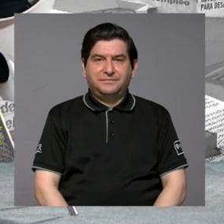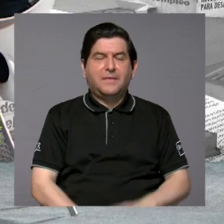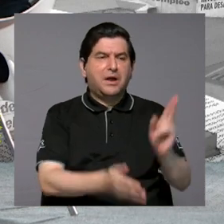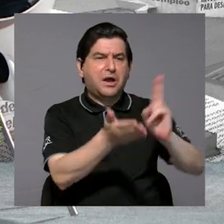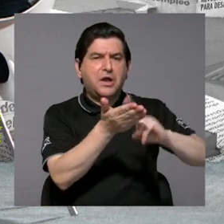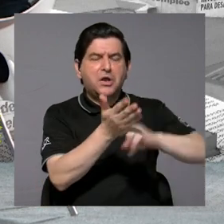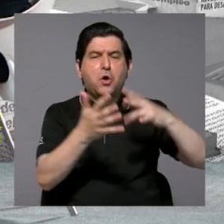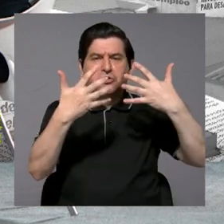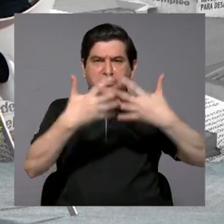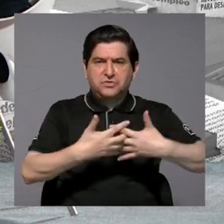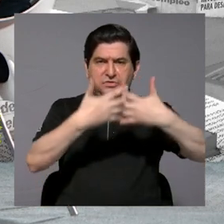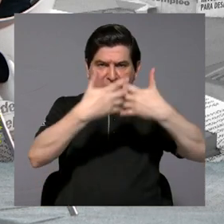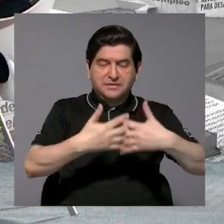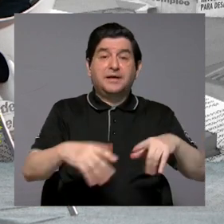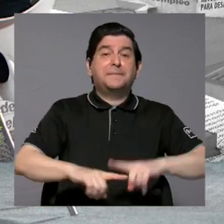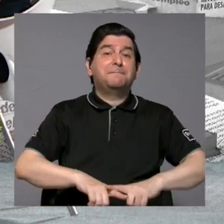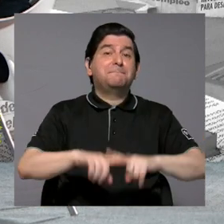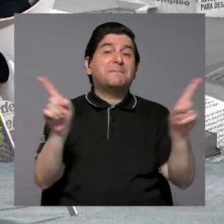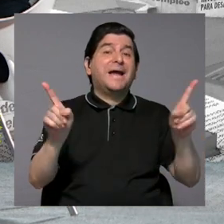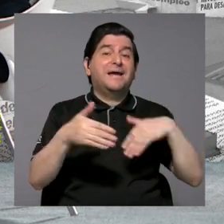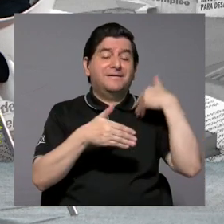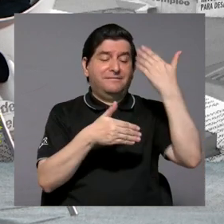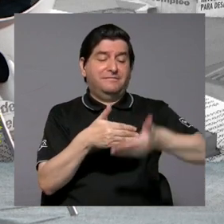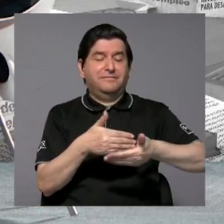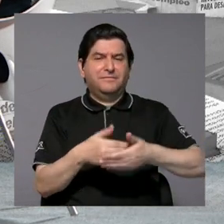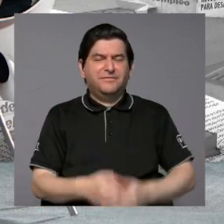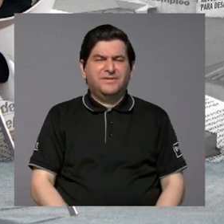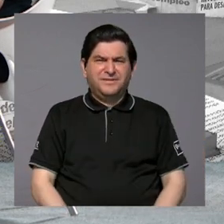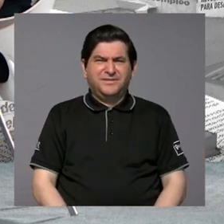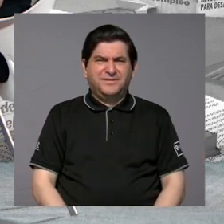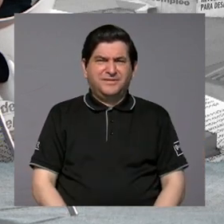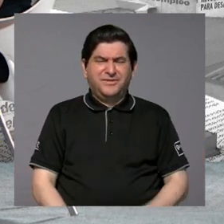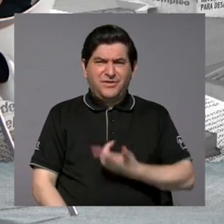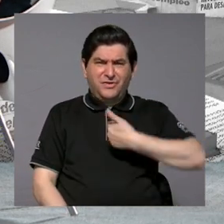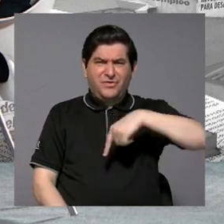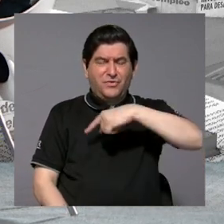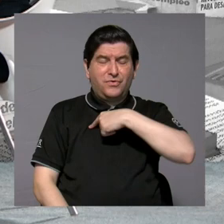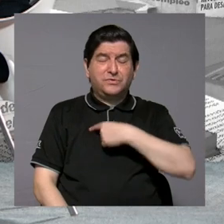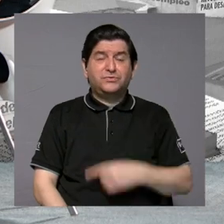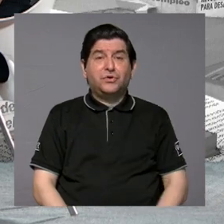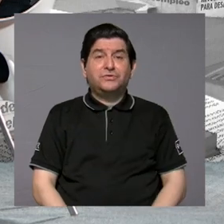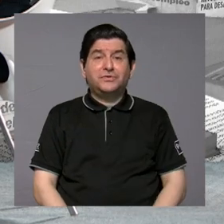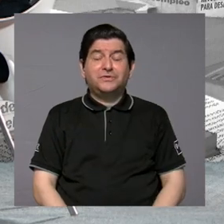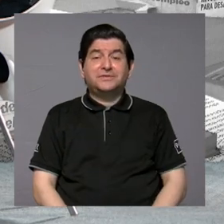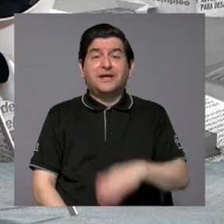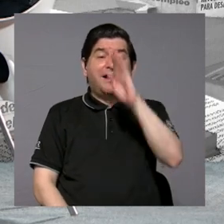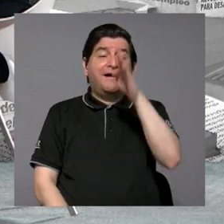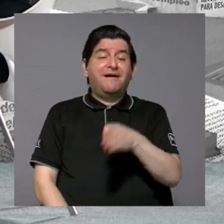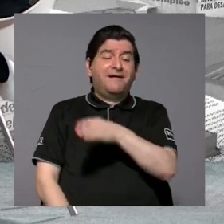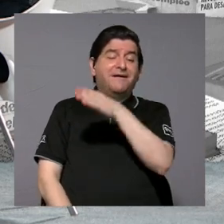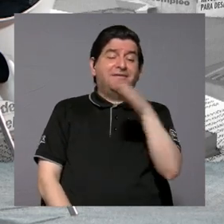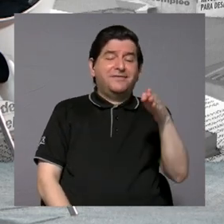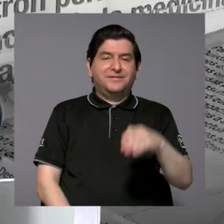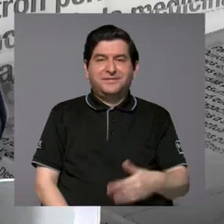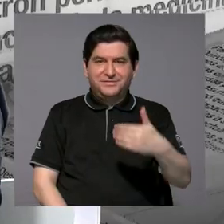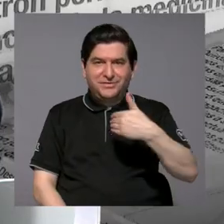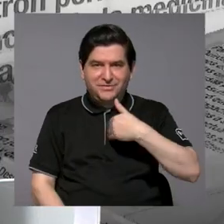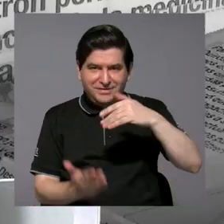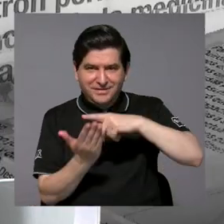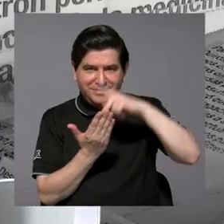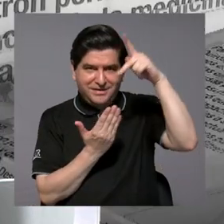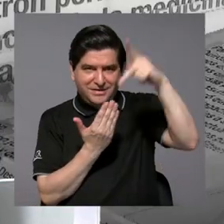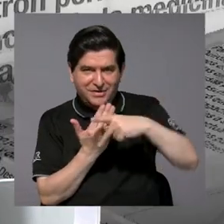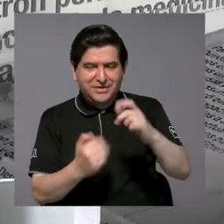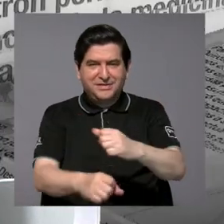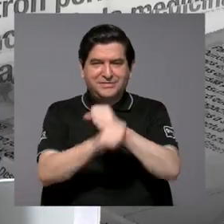contratar una empresa y todo pero luego topamos con la bendición de encontrar este el programa